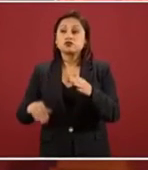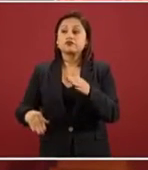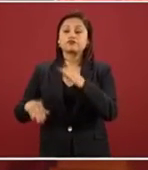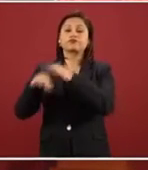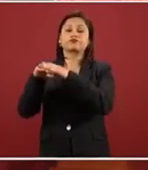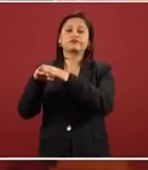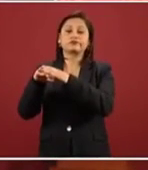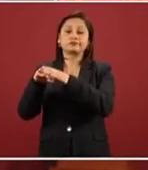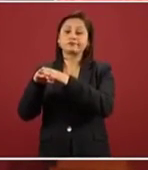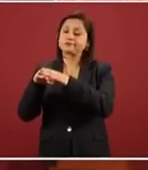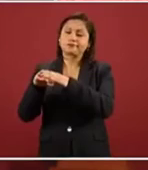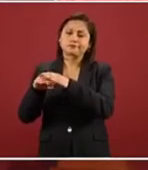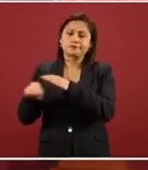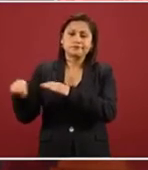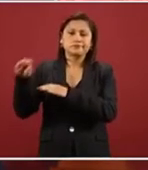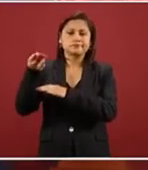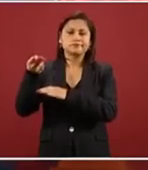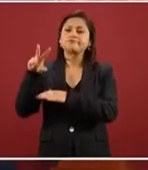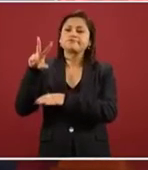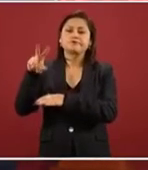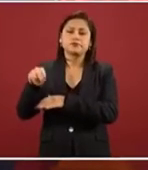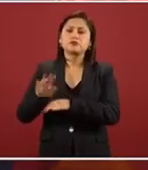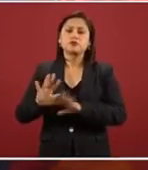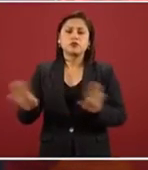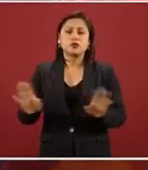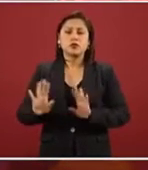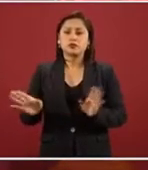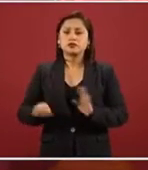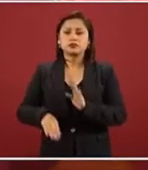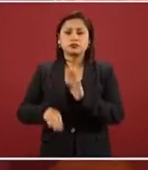de el 44.9.